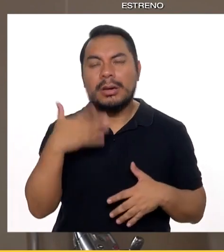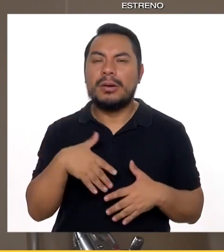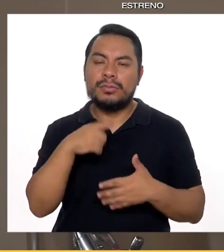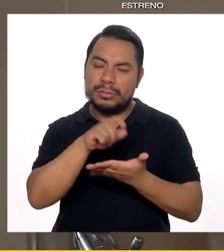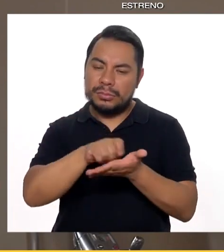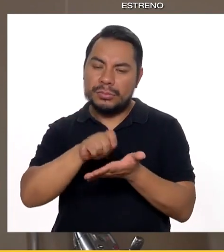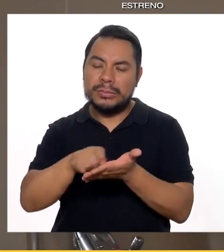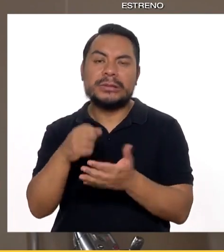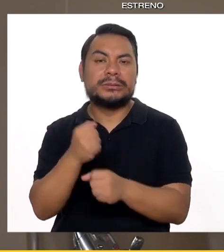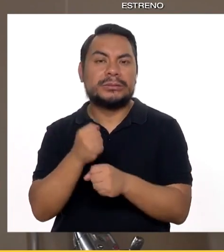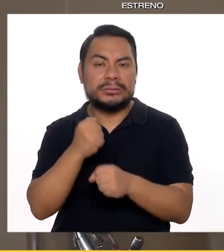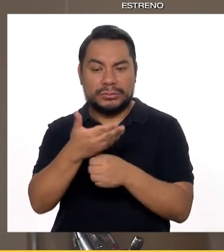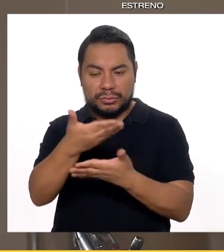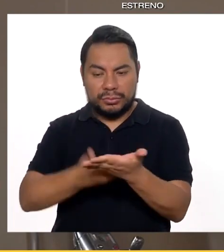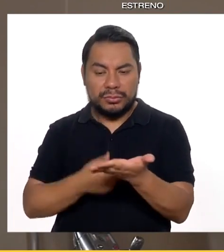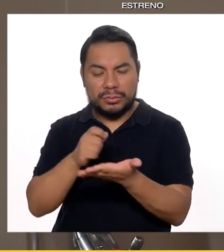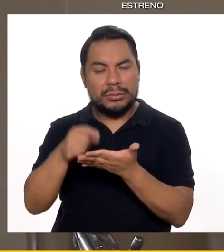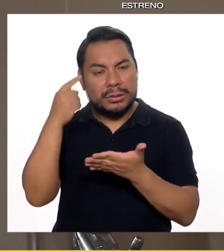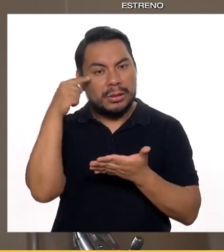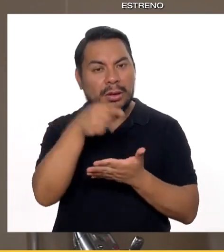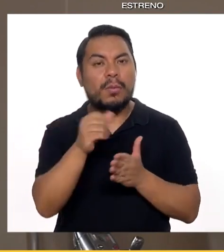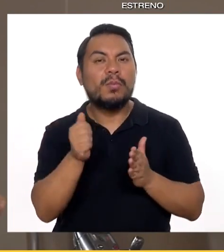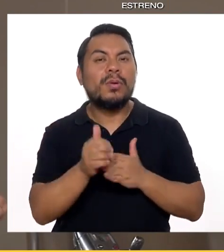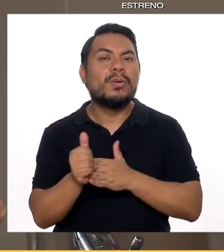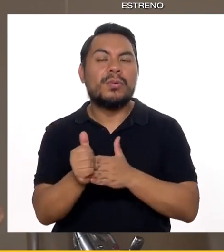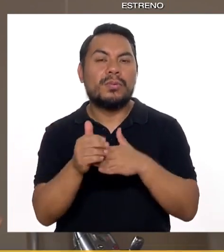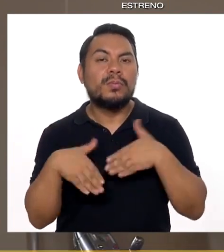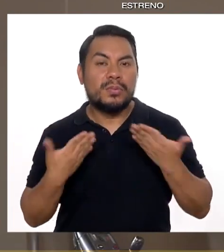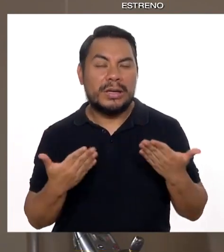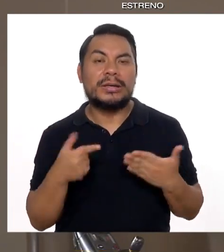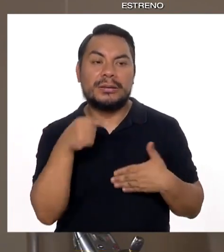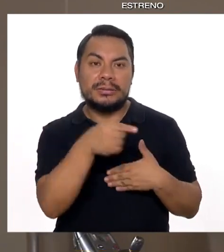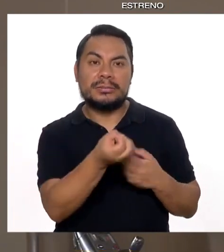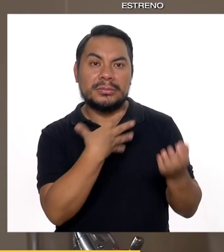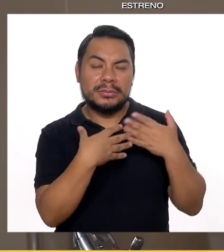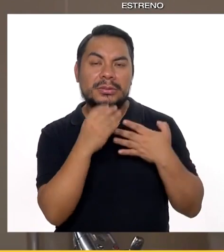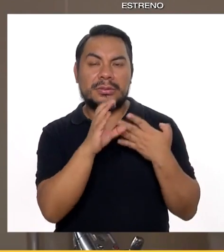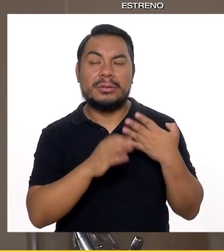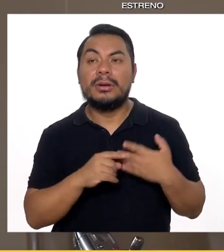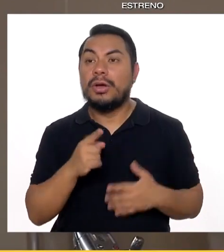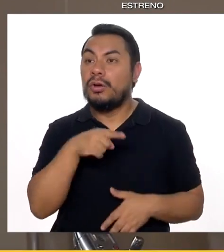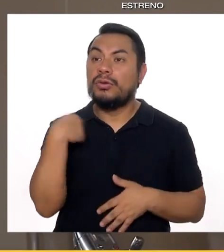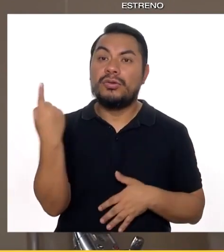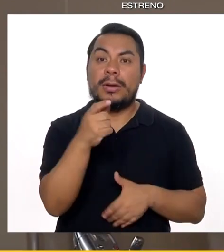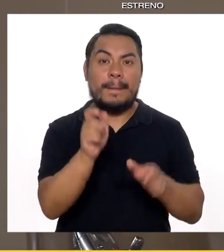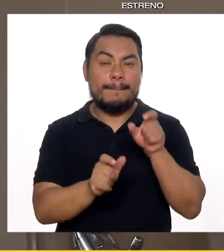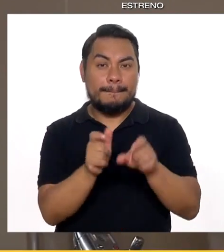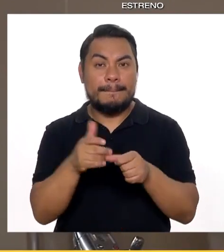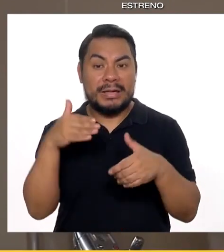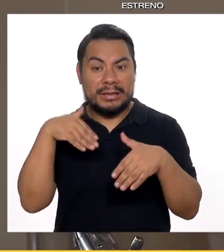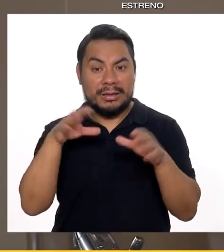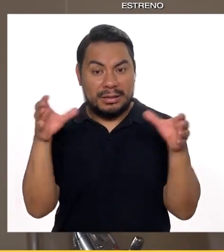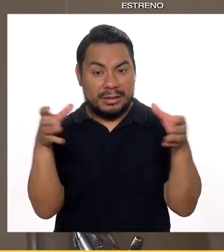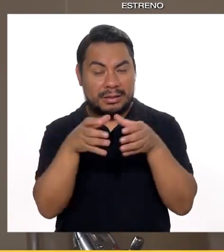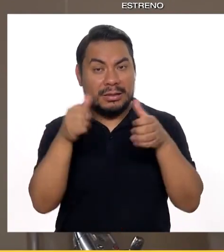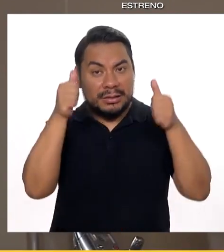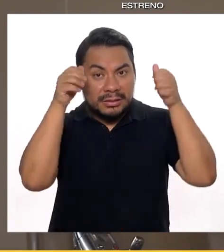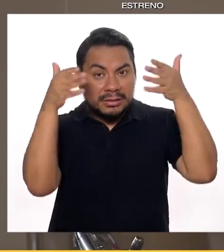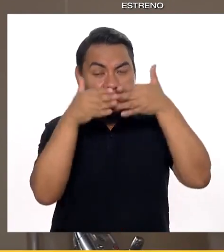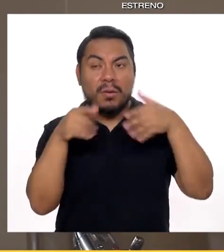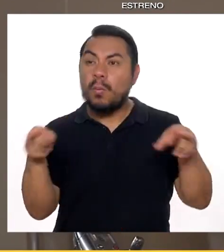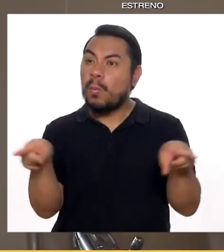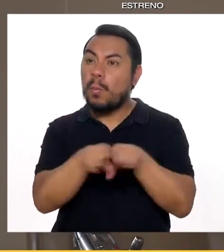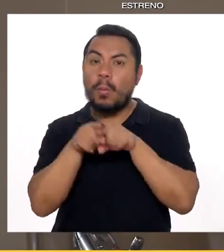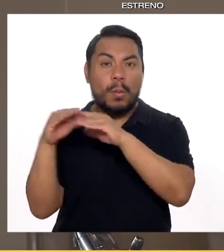un mapa de trabajo. Tú sabes realmente la ruta que puedes seguir. No todas las personas dentro del espectro tienen las